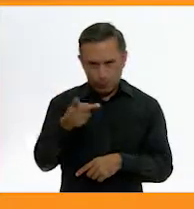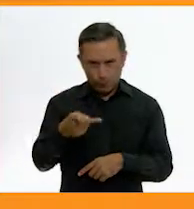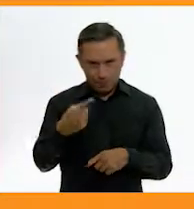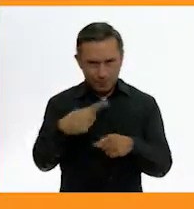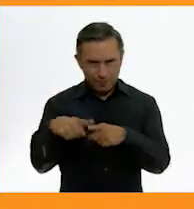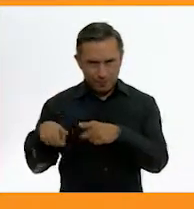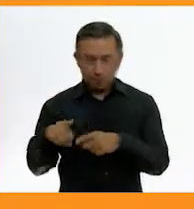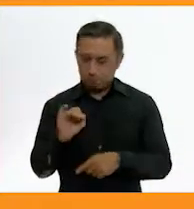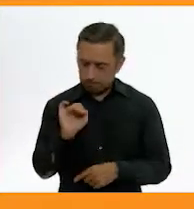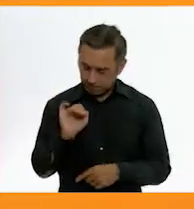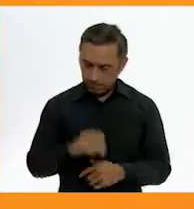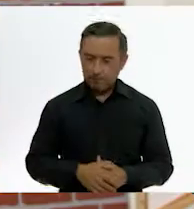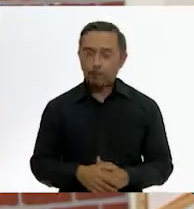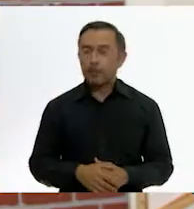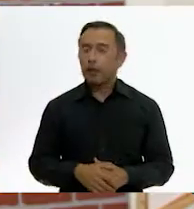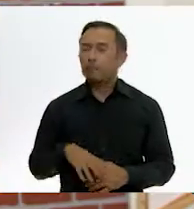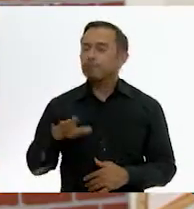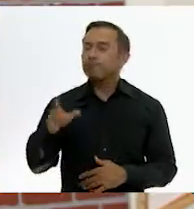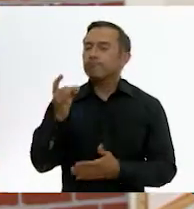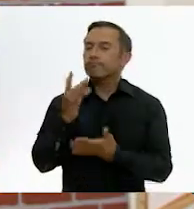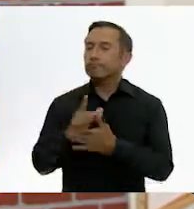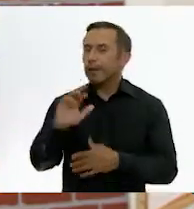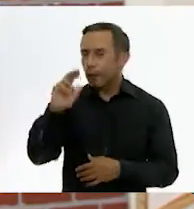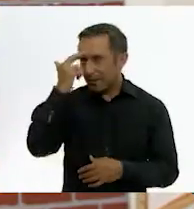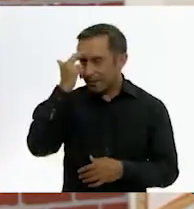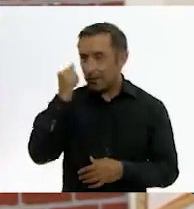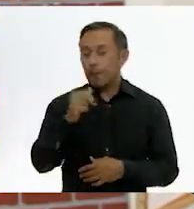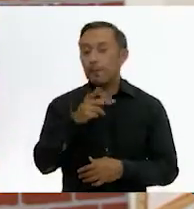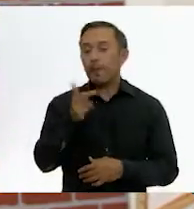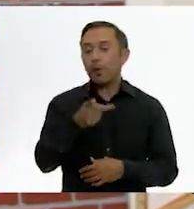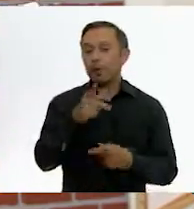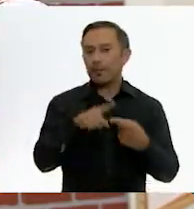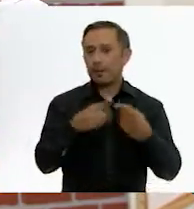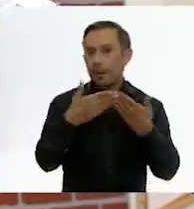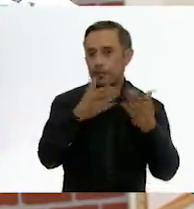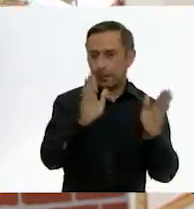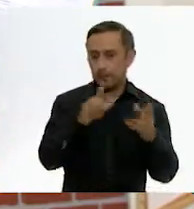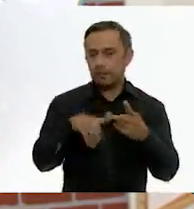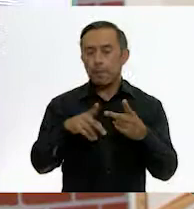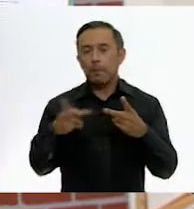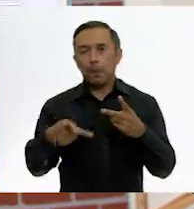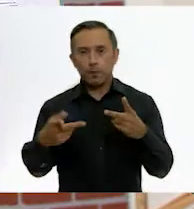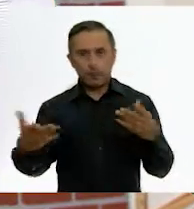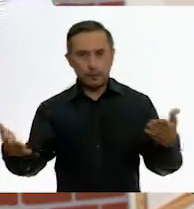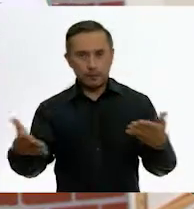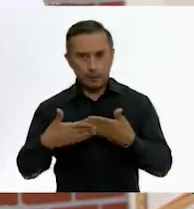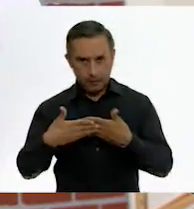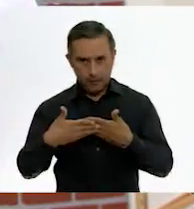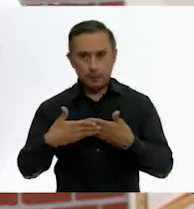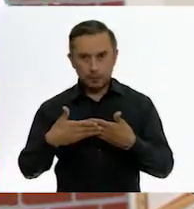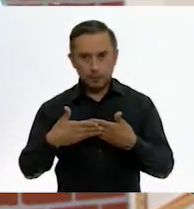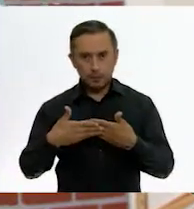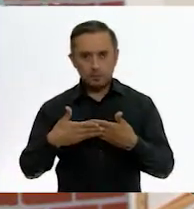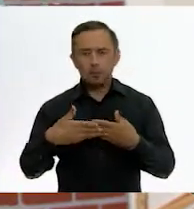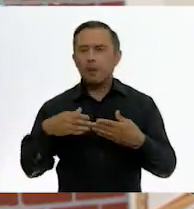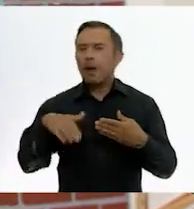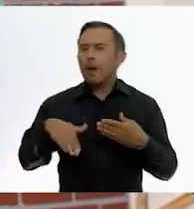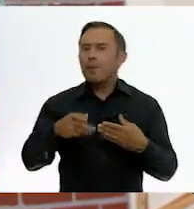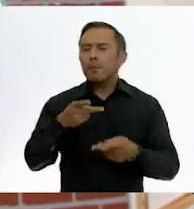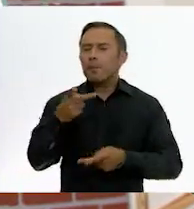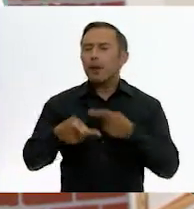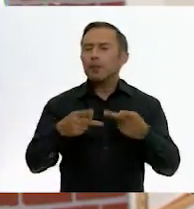y tú recuerdas acerca de las que vimos entre preguntas abiertas y preguntas cerradas este tipo de preguntas de qué tipo